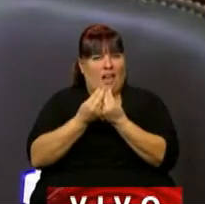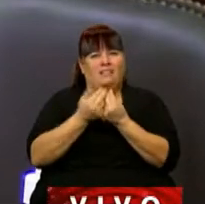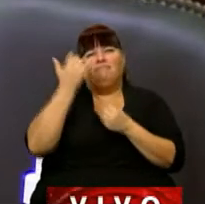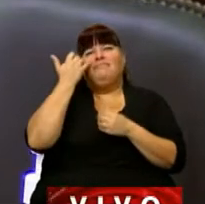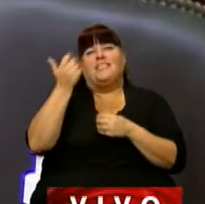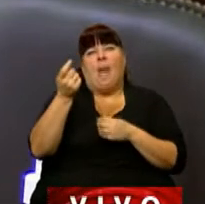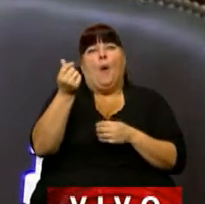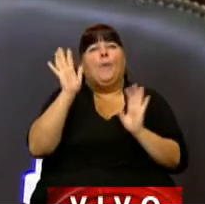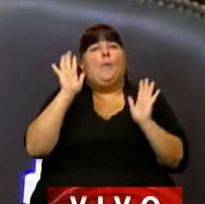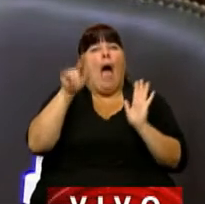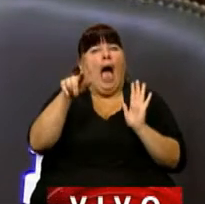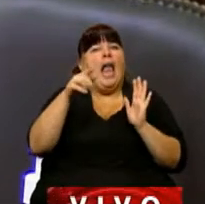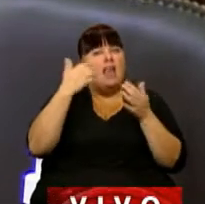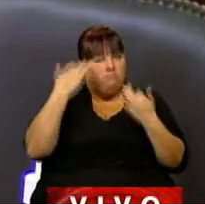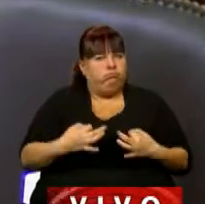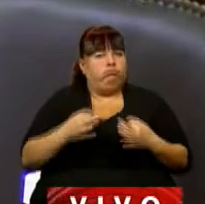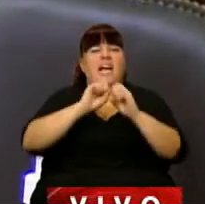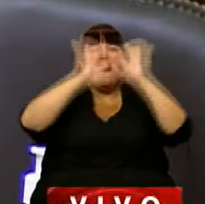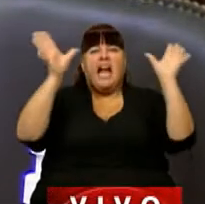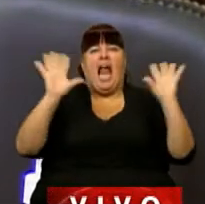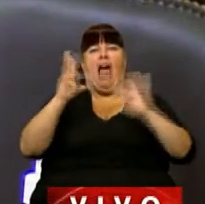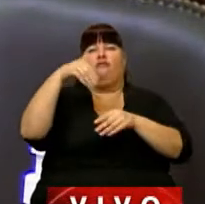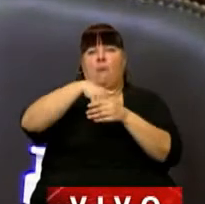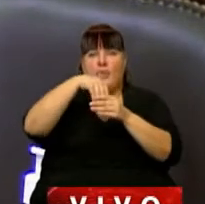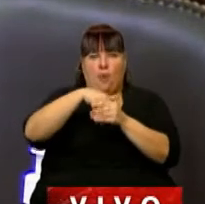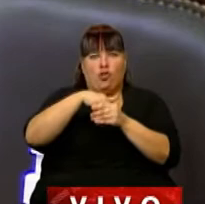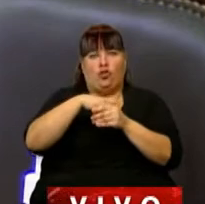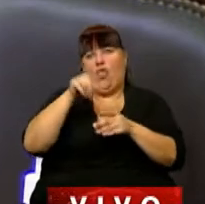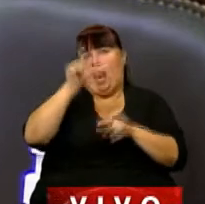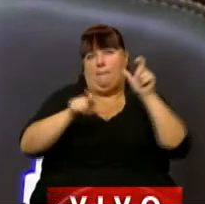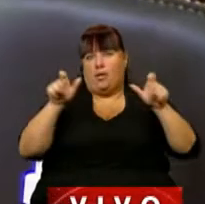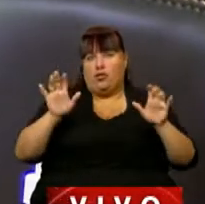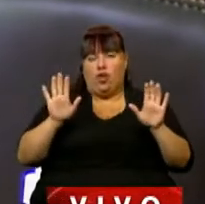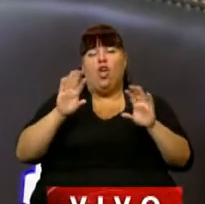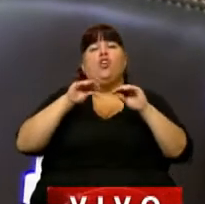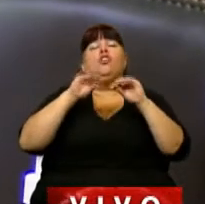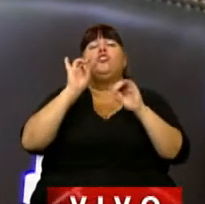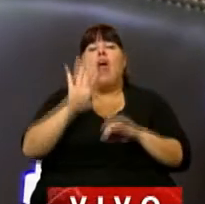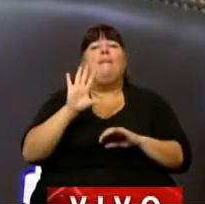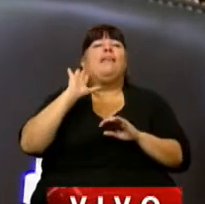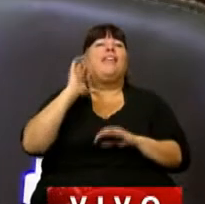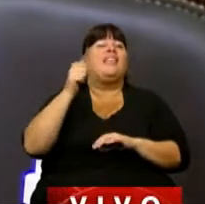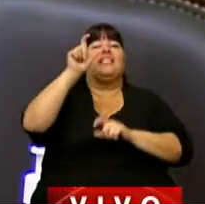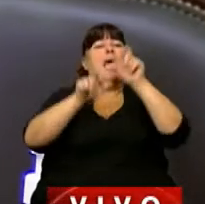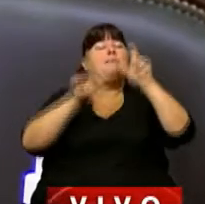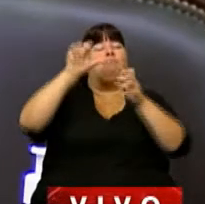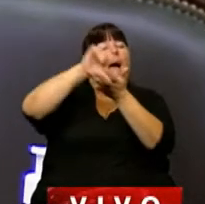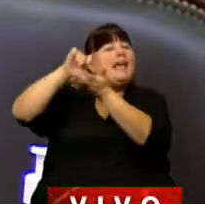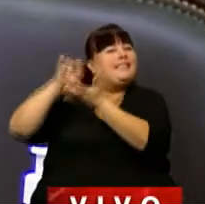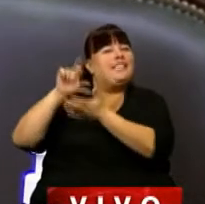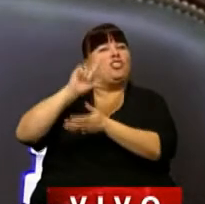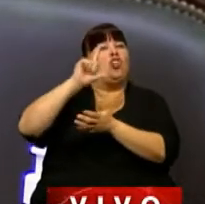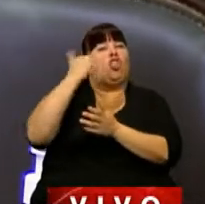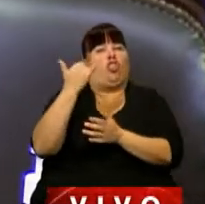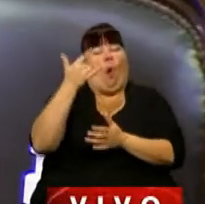como válida, la tienen como el ejercicio más claro de la emisión del voto ciudadano. Solamente 16 países aún no la adoptan. Entonces